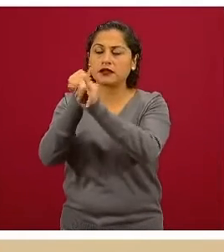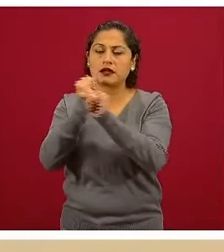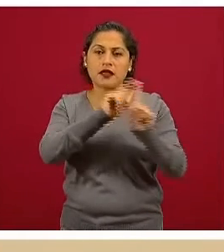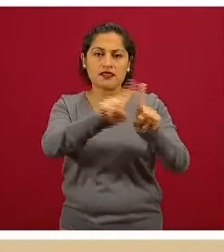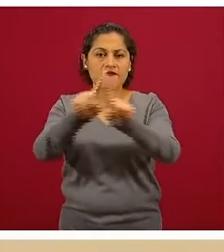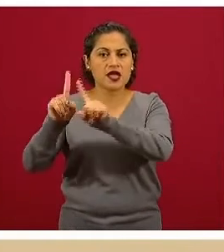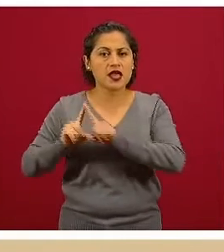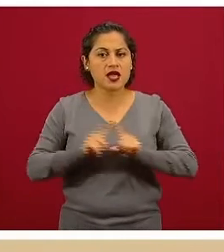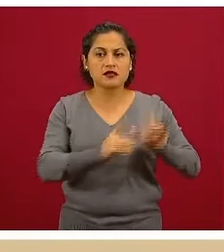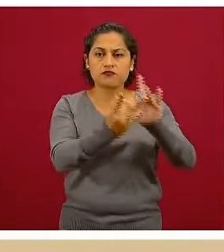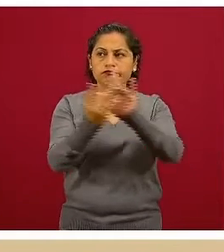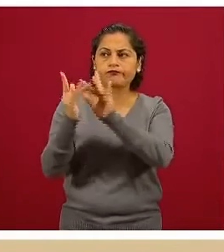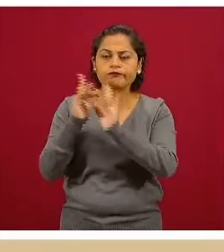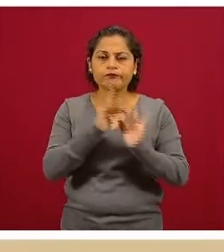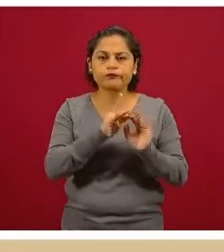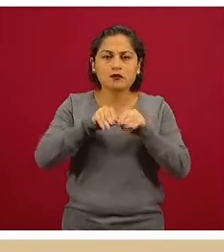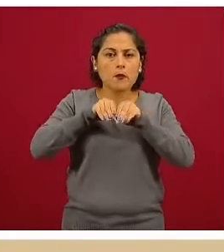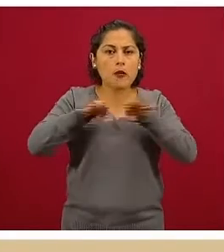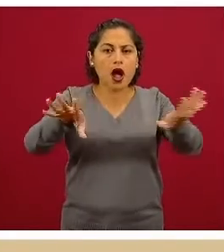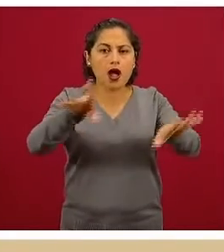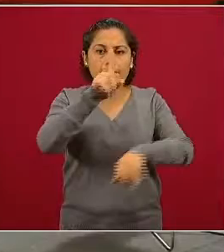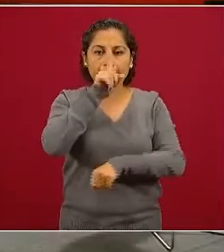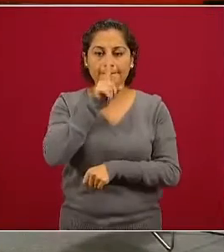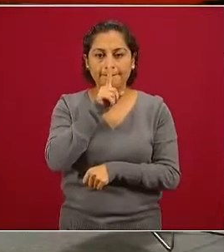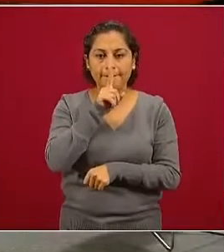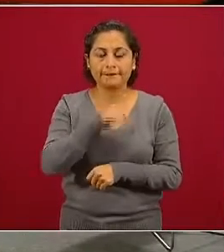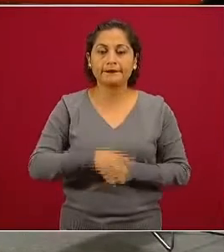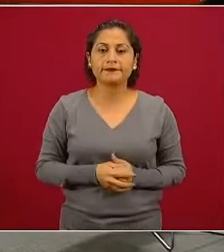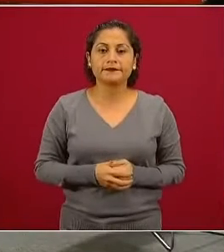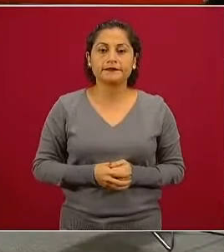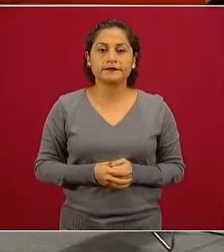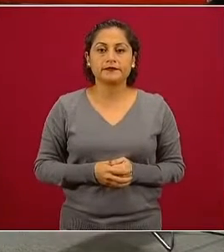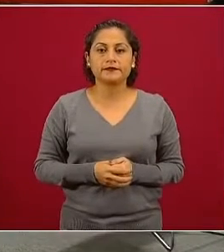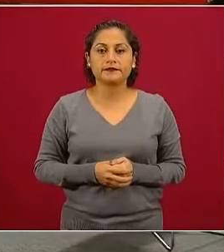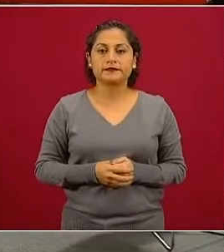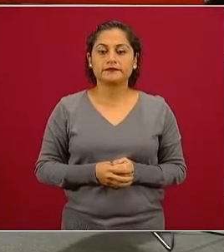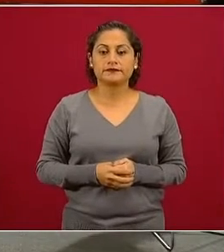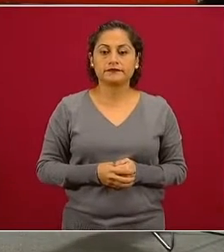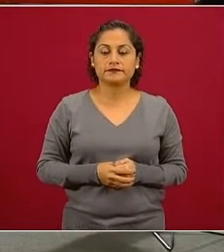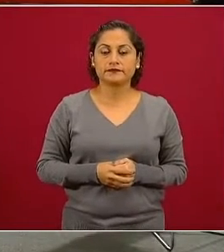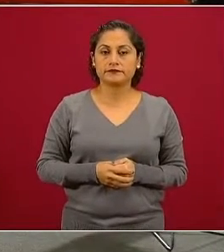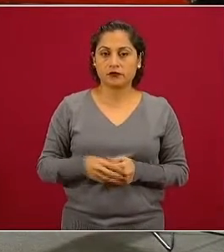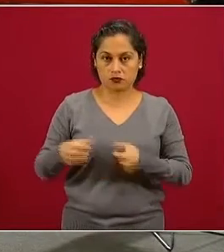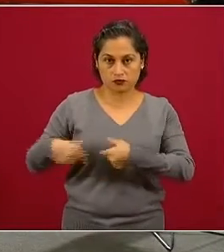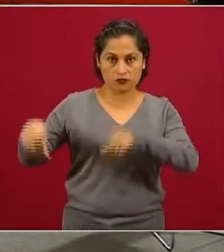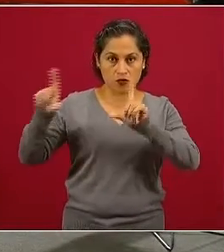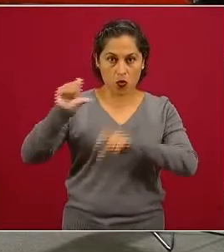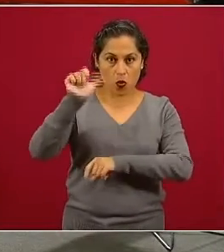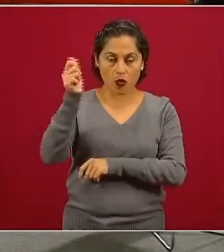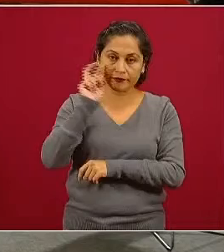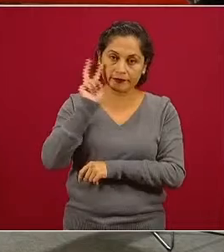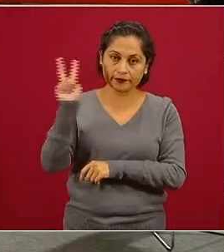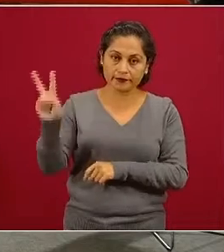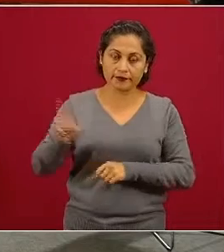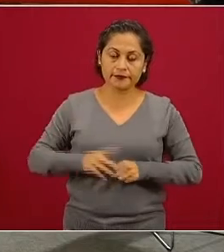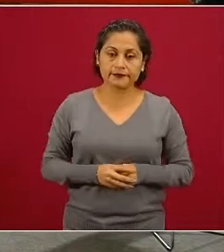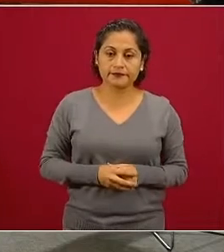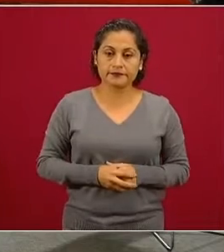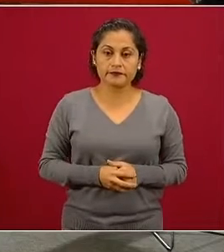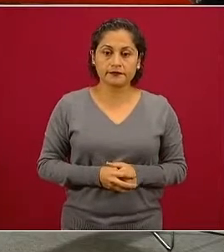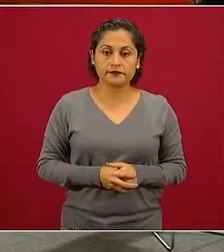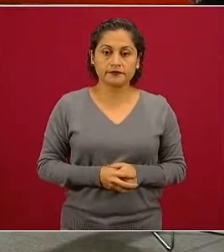abiertas. Esto es importante aclararlo. Y evidentemente el mes más alto fue el